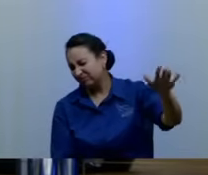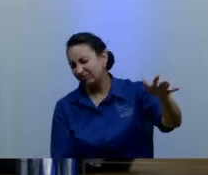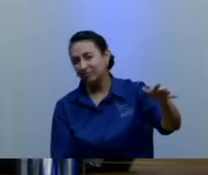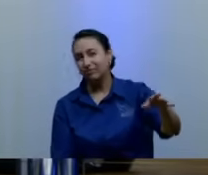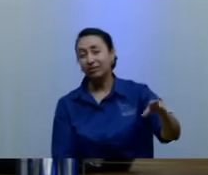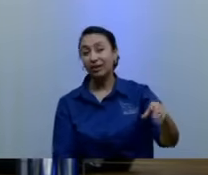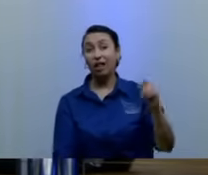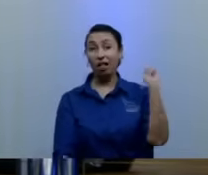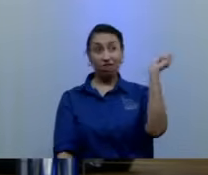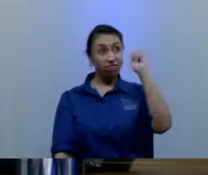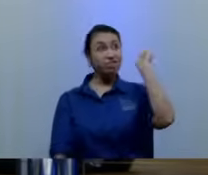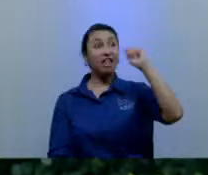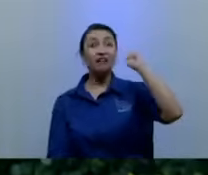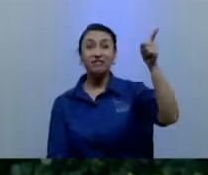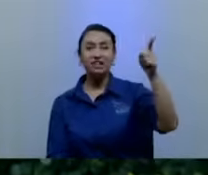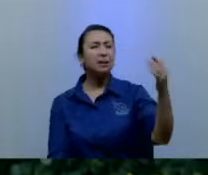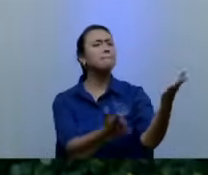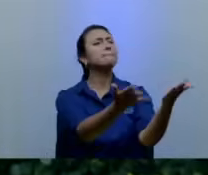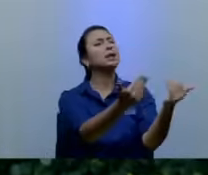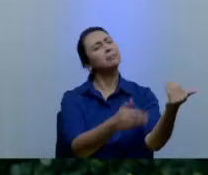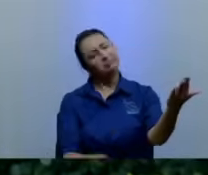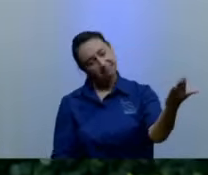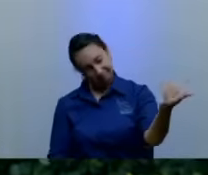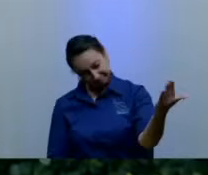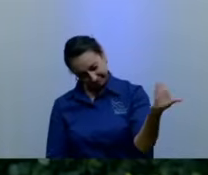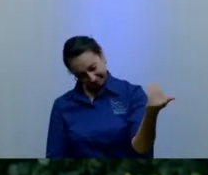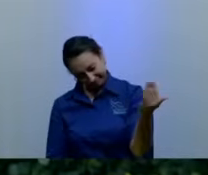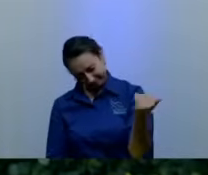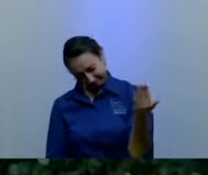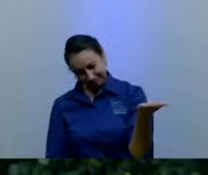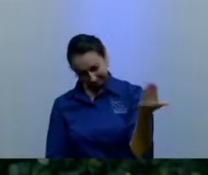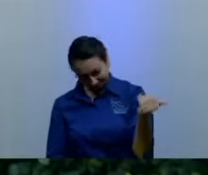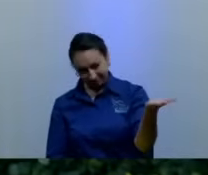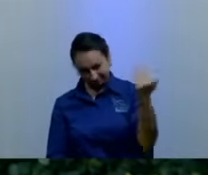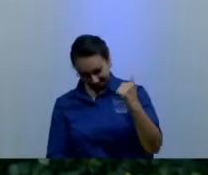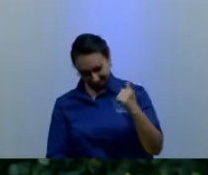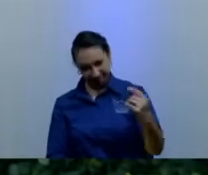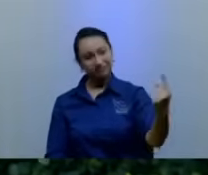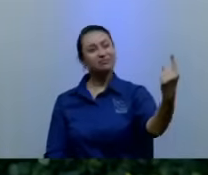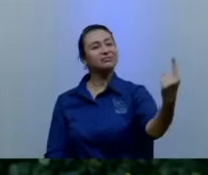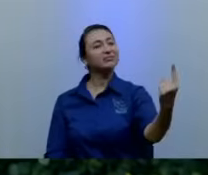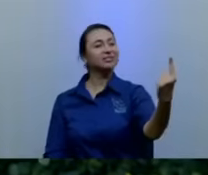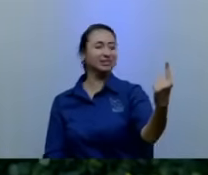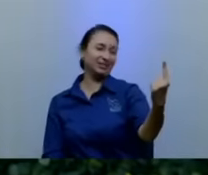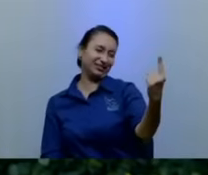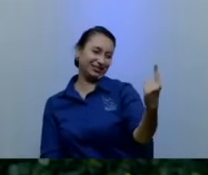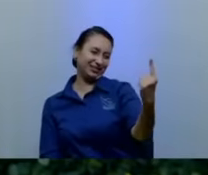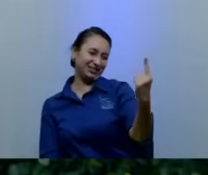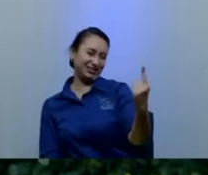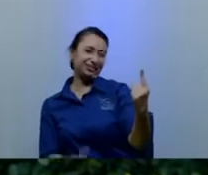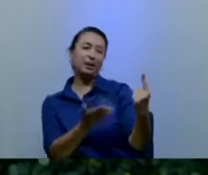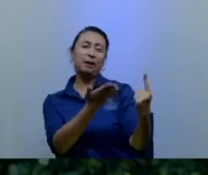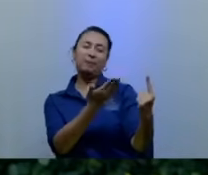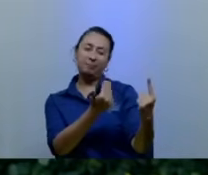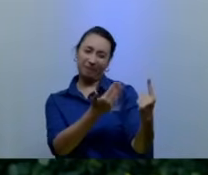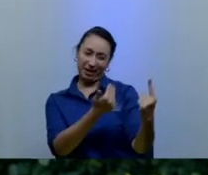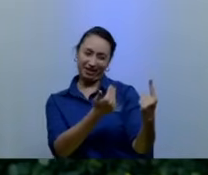dónde está? Escondido. ¿Y dónde? Allá en lo de bar. En el bar, no en lo de bar.